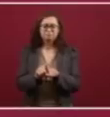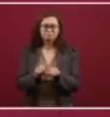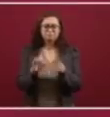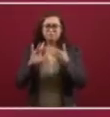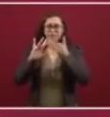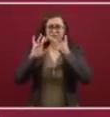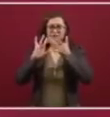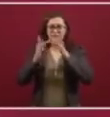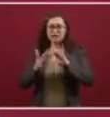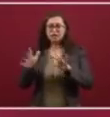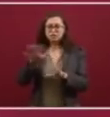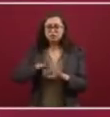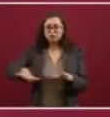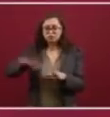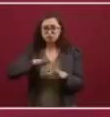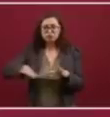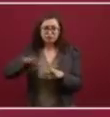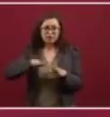la red,